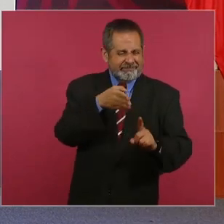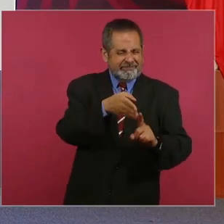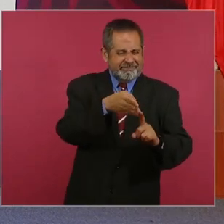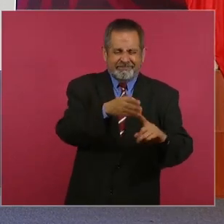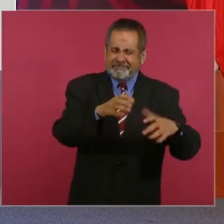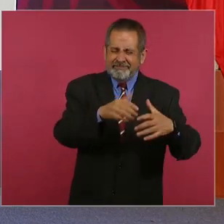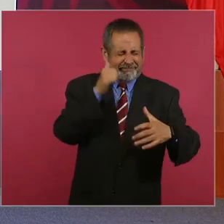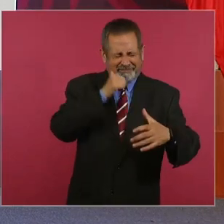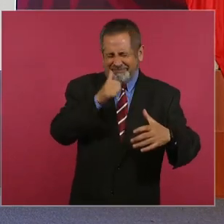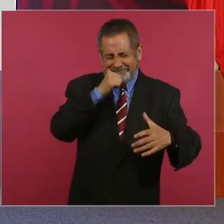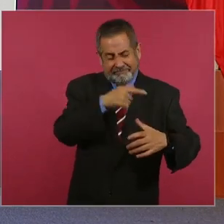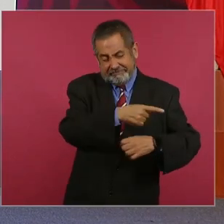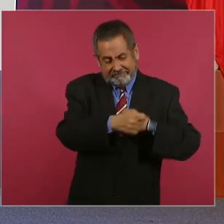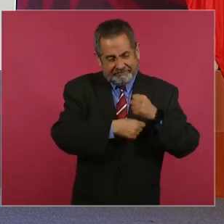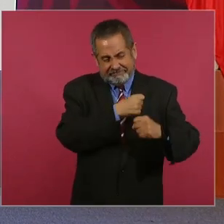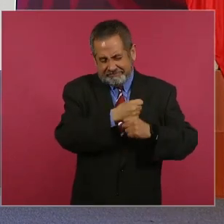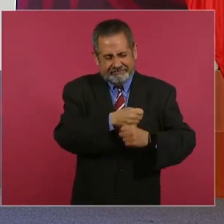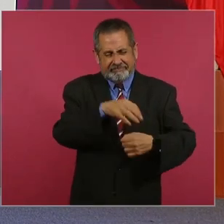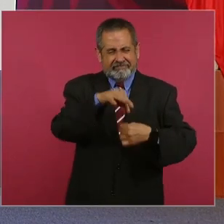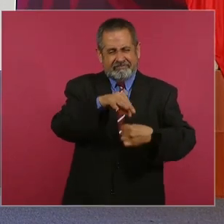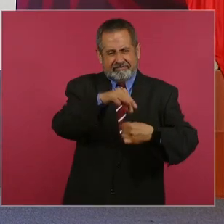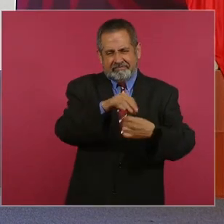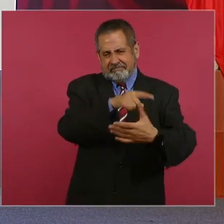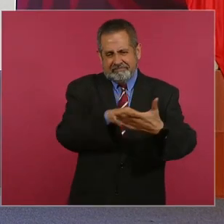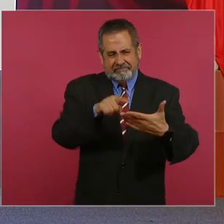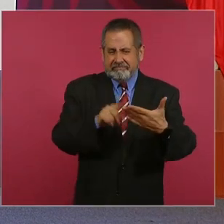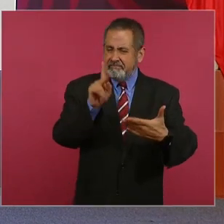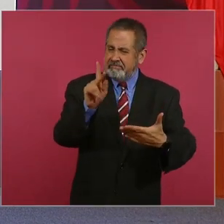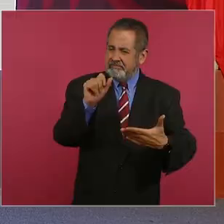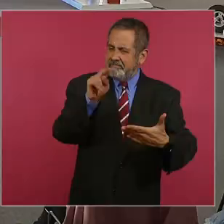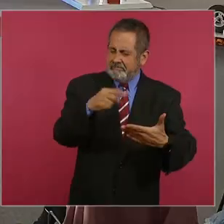siempre ley del pan